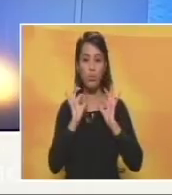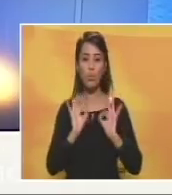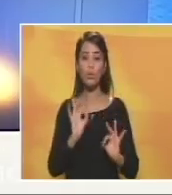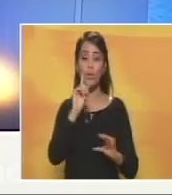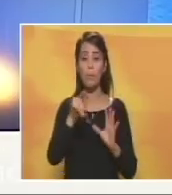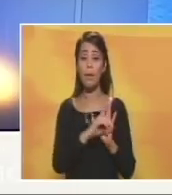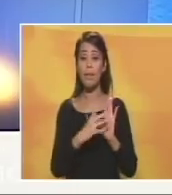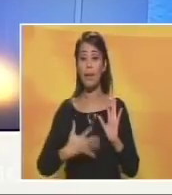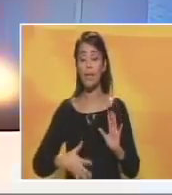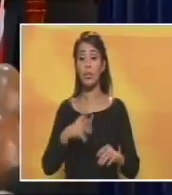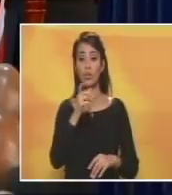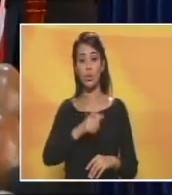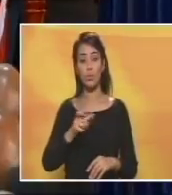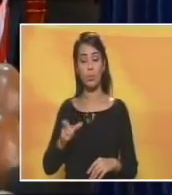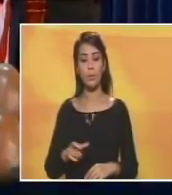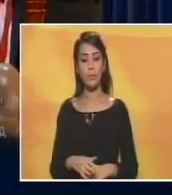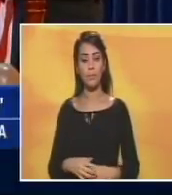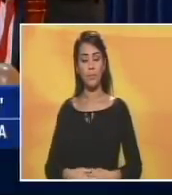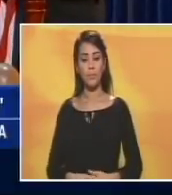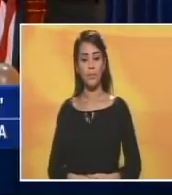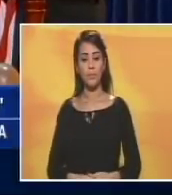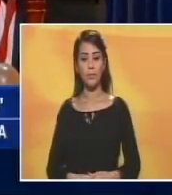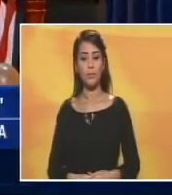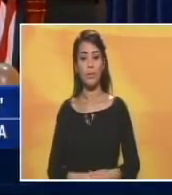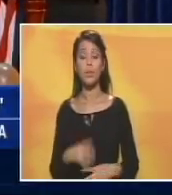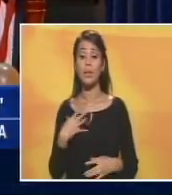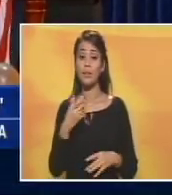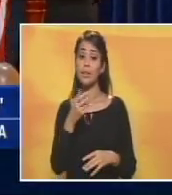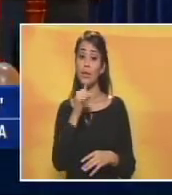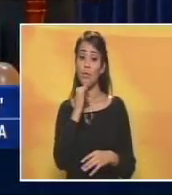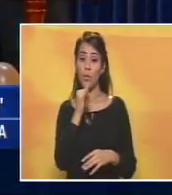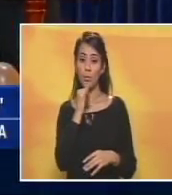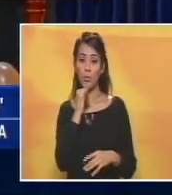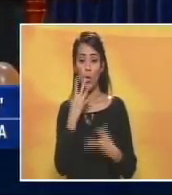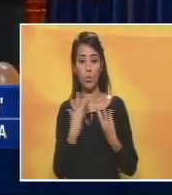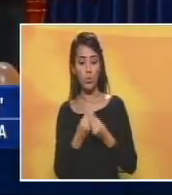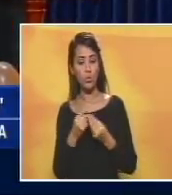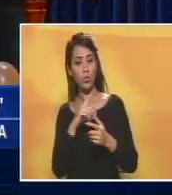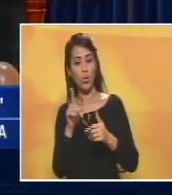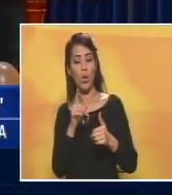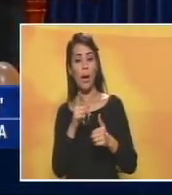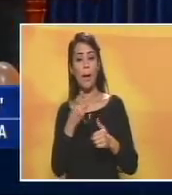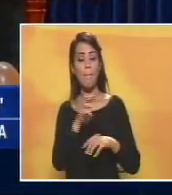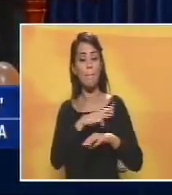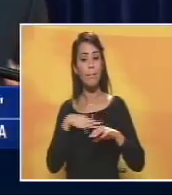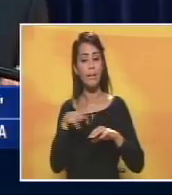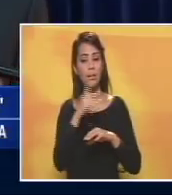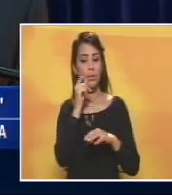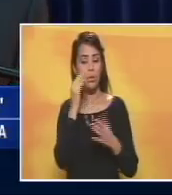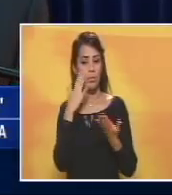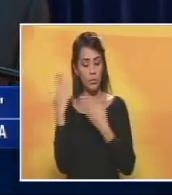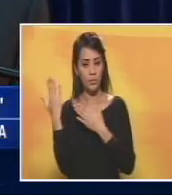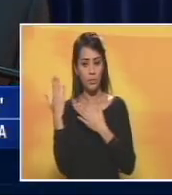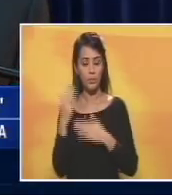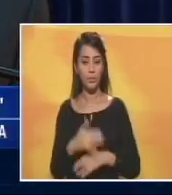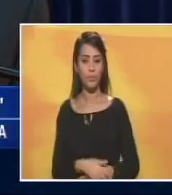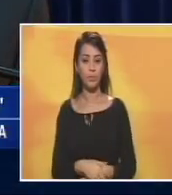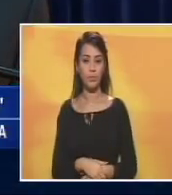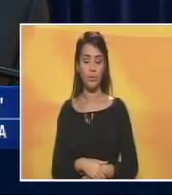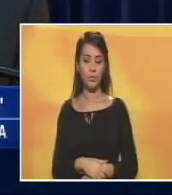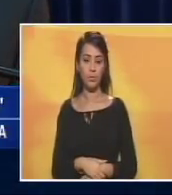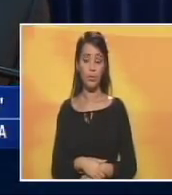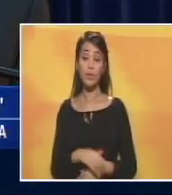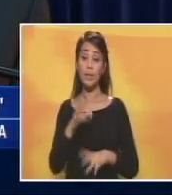de la población. Así lo manifestó el diplomático estadounidense en conjunto con el primer ministro de la isla, Andrew Holness.